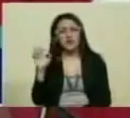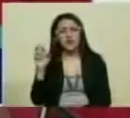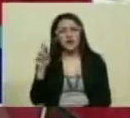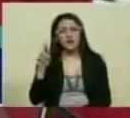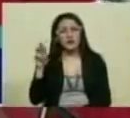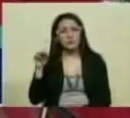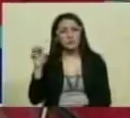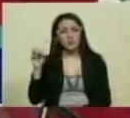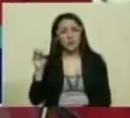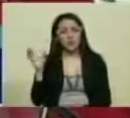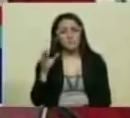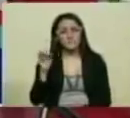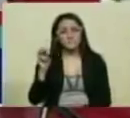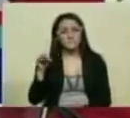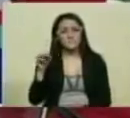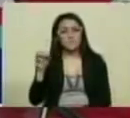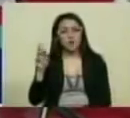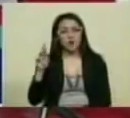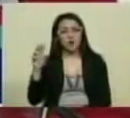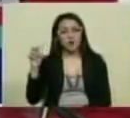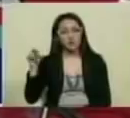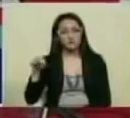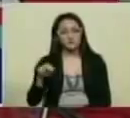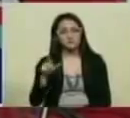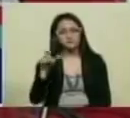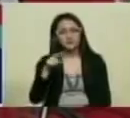1957, él manifestaba